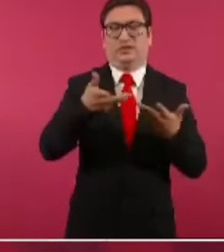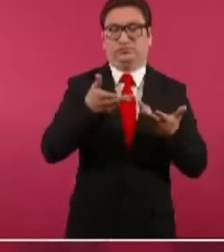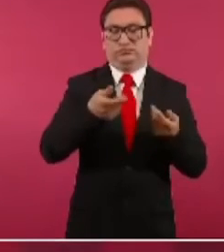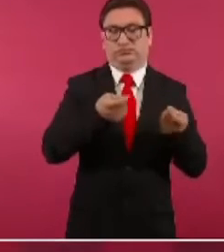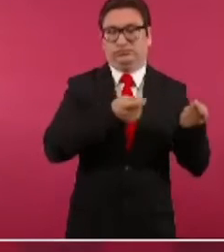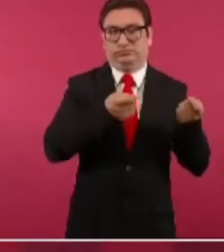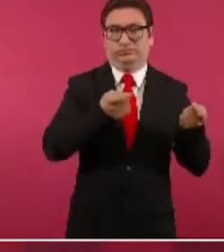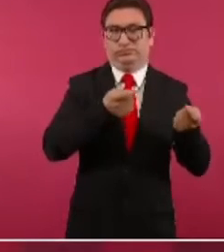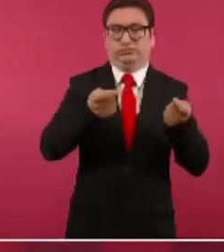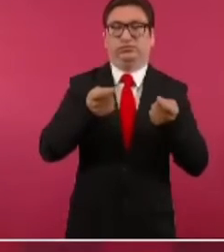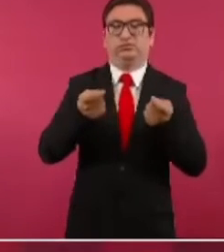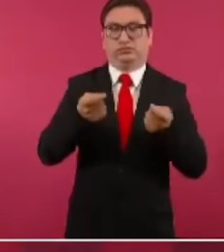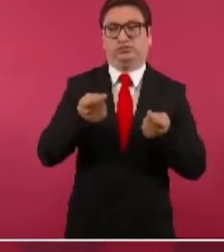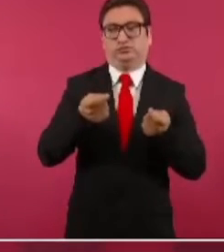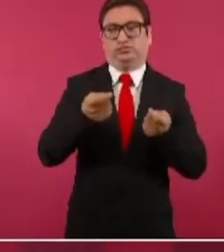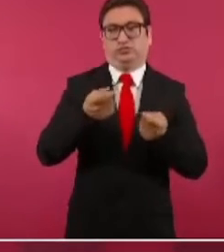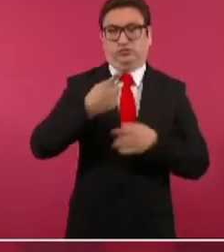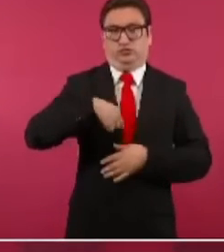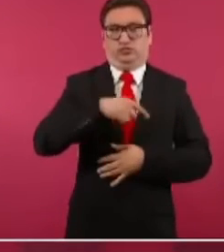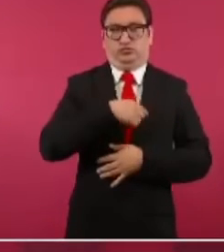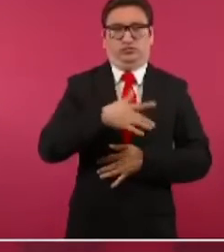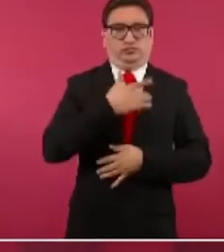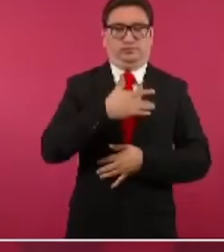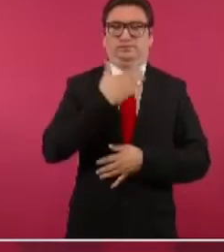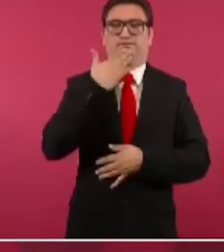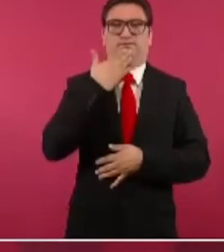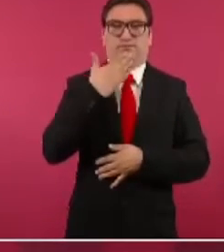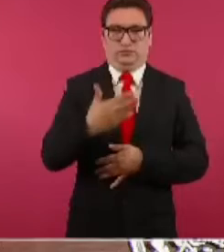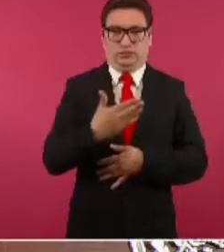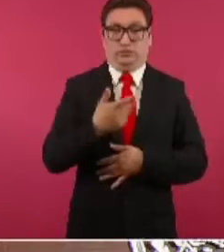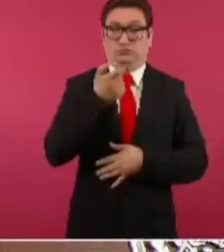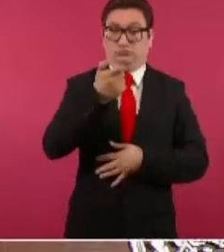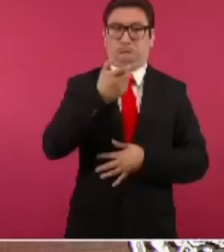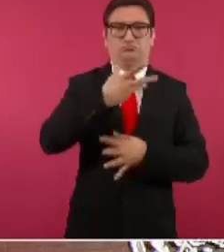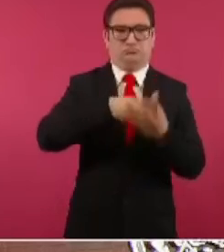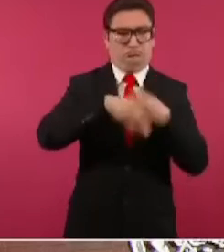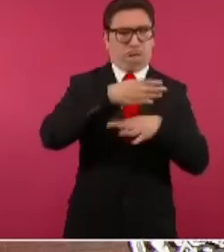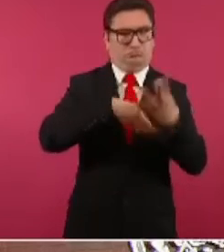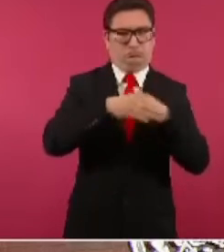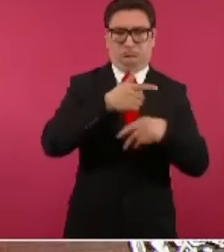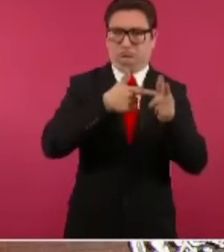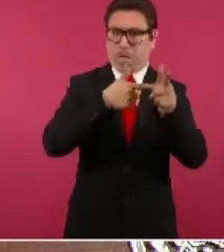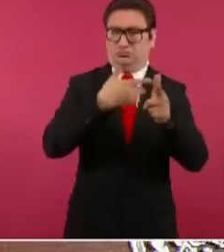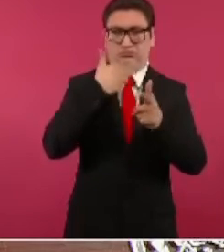que tenemos estabilidad financiera,